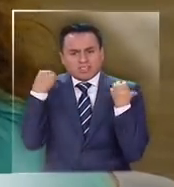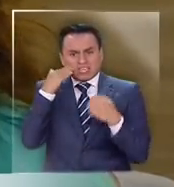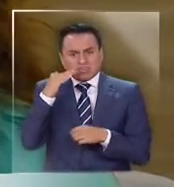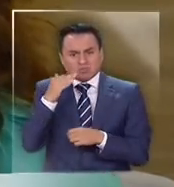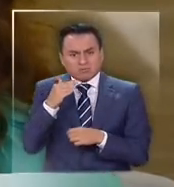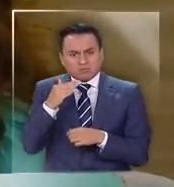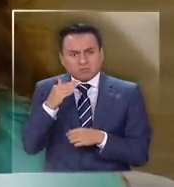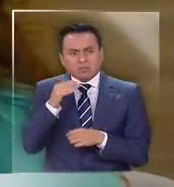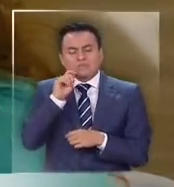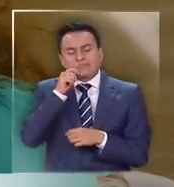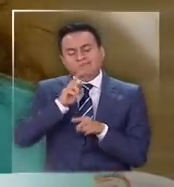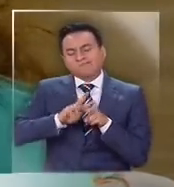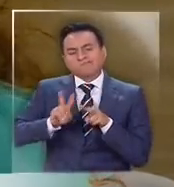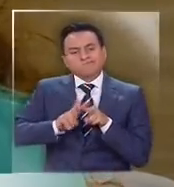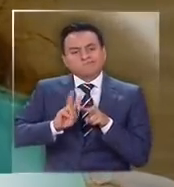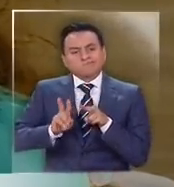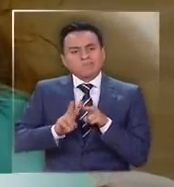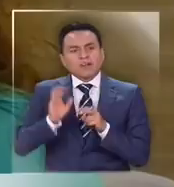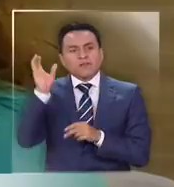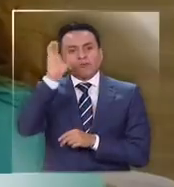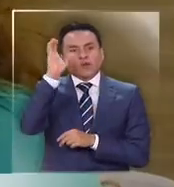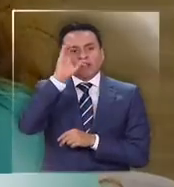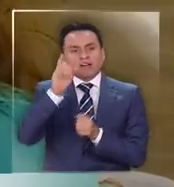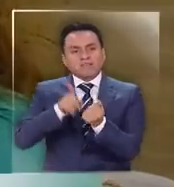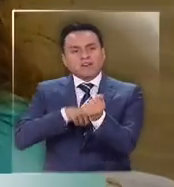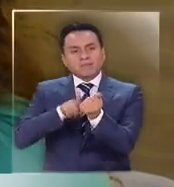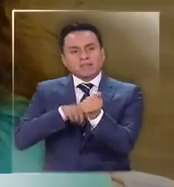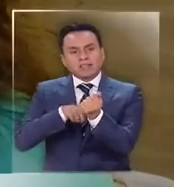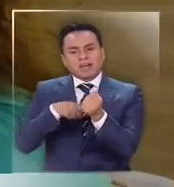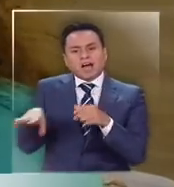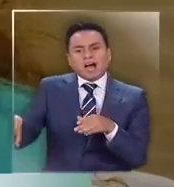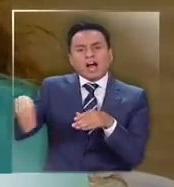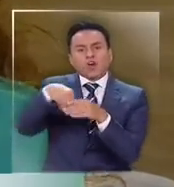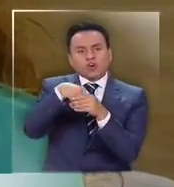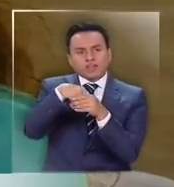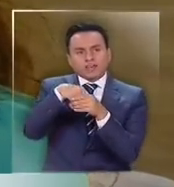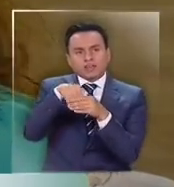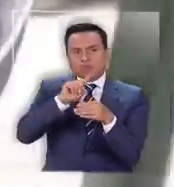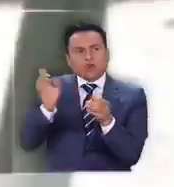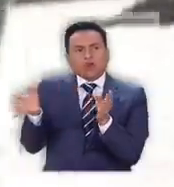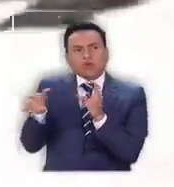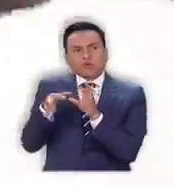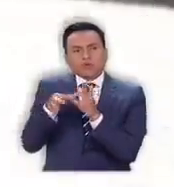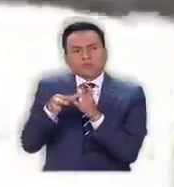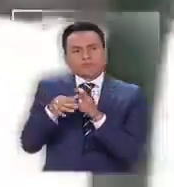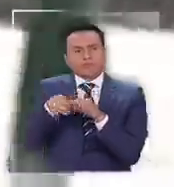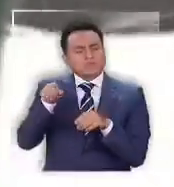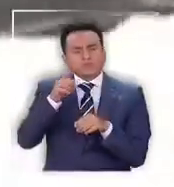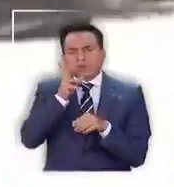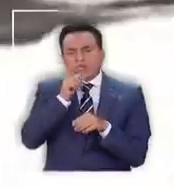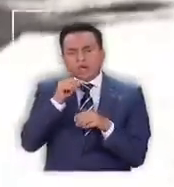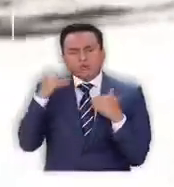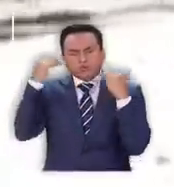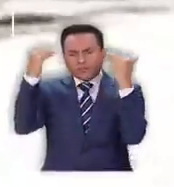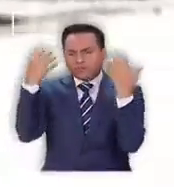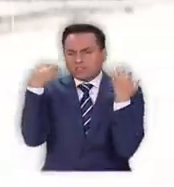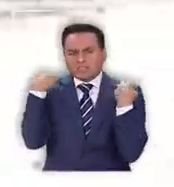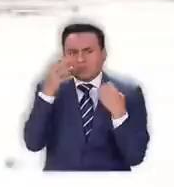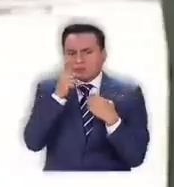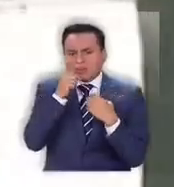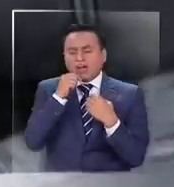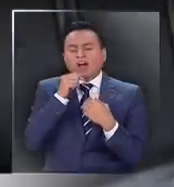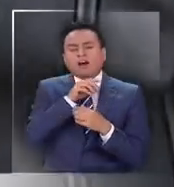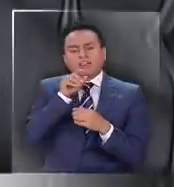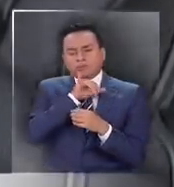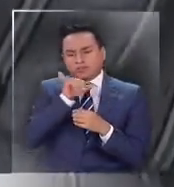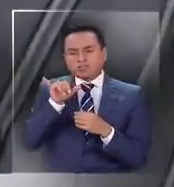en esas condiciones, se va a la búsqueda de una familia de acogida no vincular y no tenemos ningún adulto responsable, ahí recién